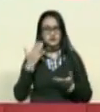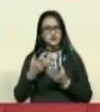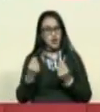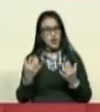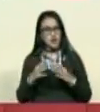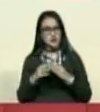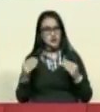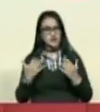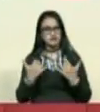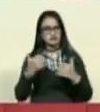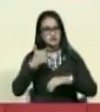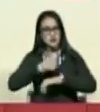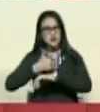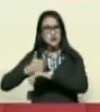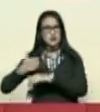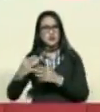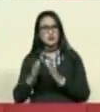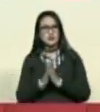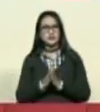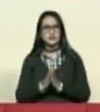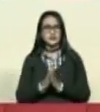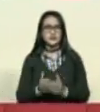compañero comandante,